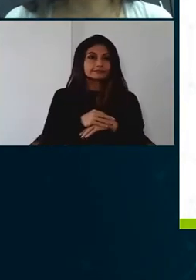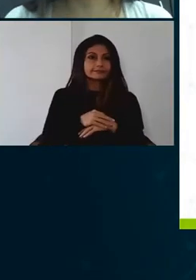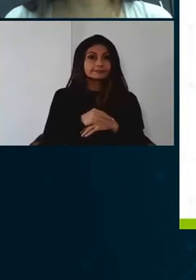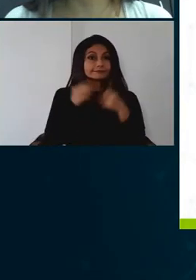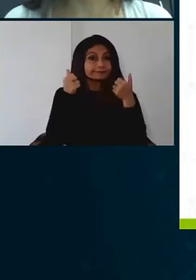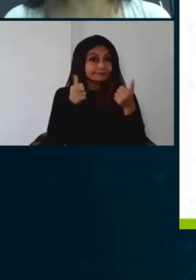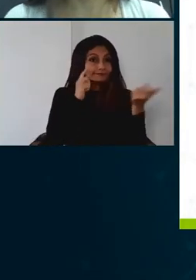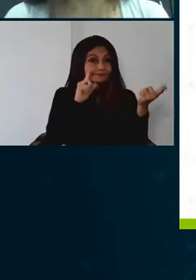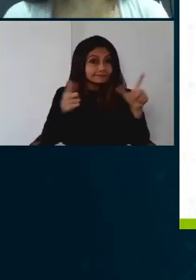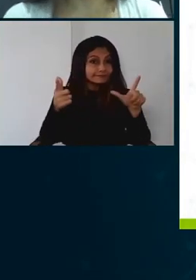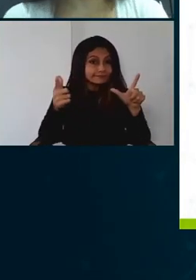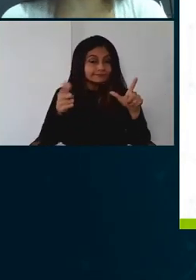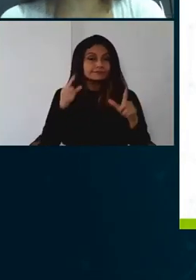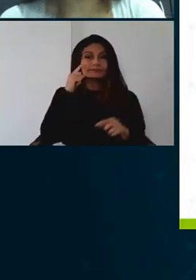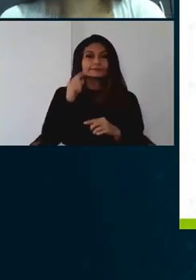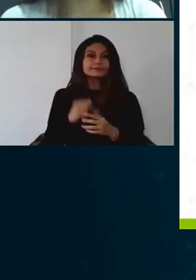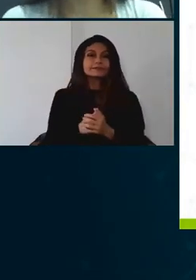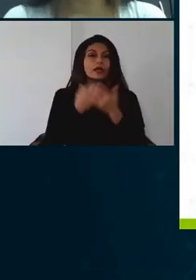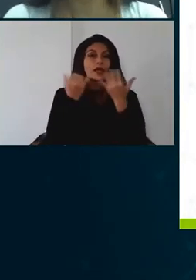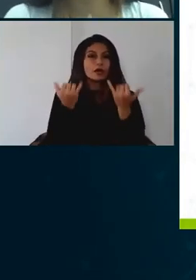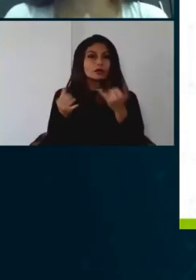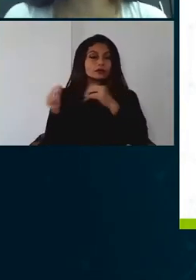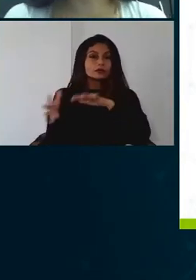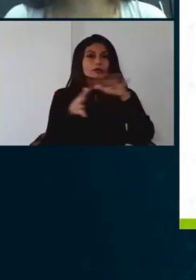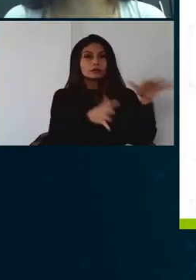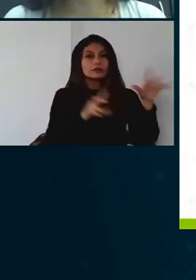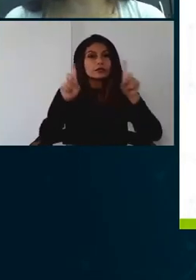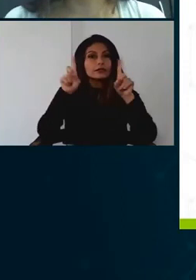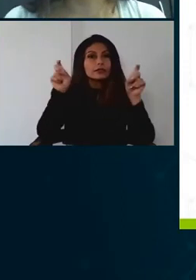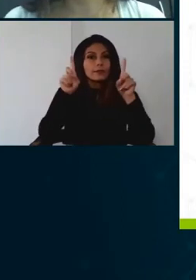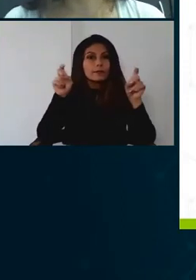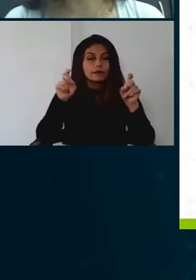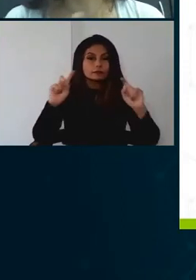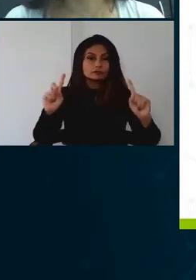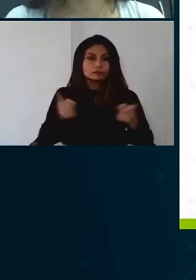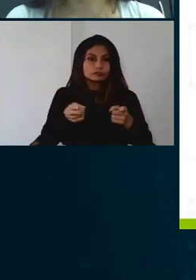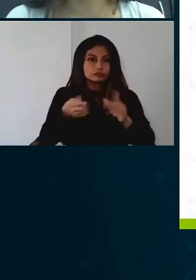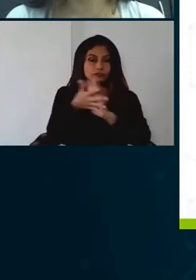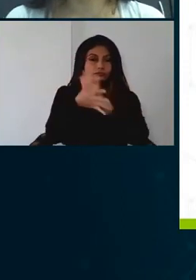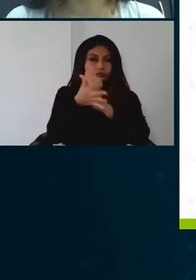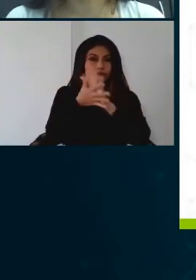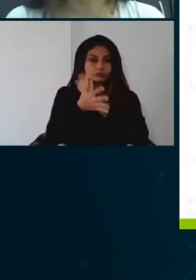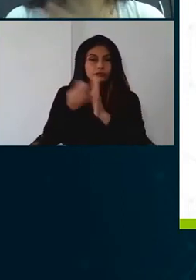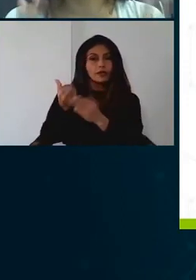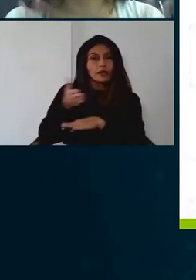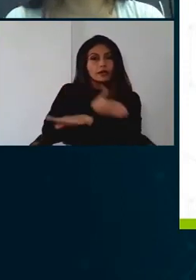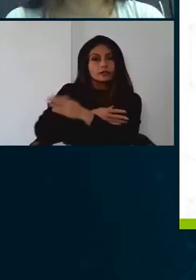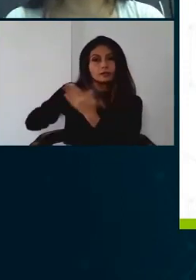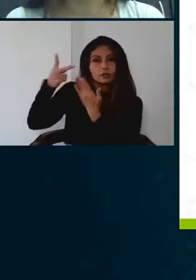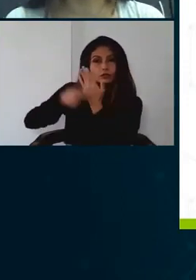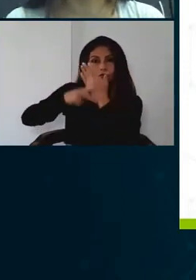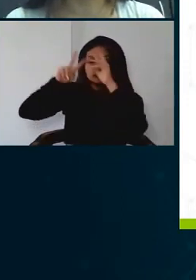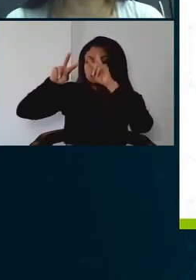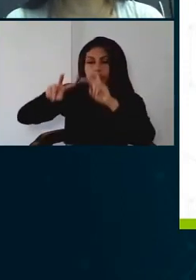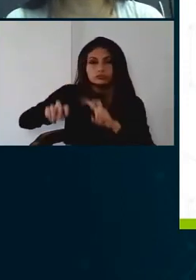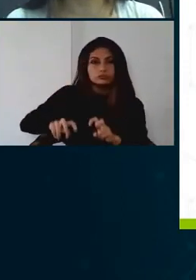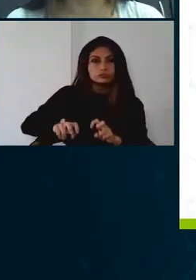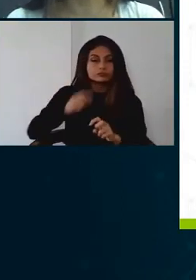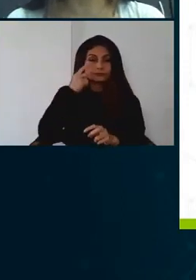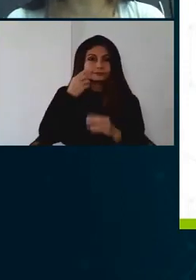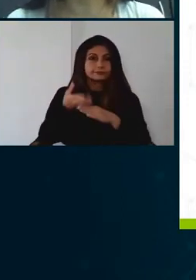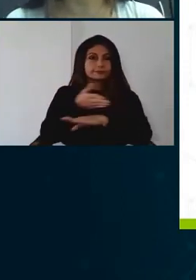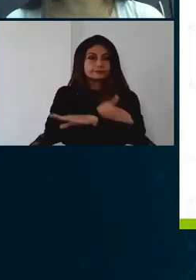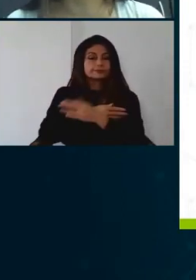Bueno, vamos a hablar un poquito de las conclusiones que tenemos acerca de lo que hemos hecho